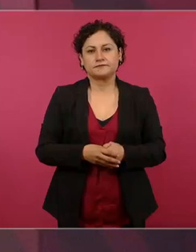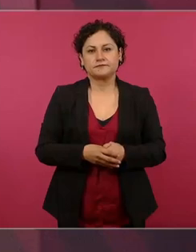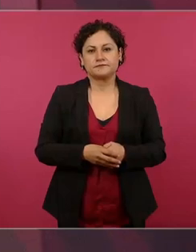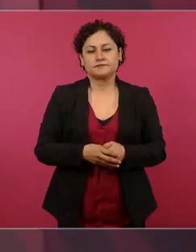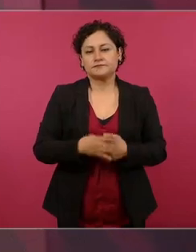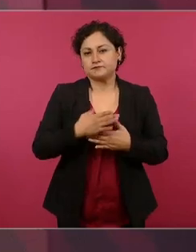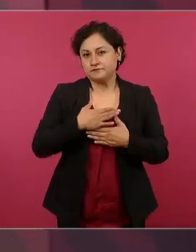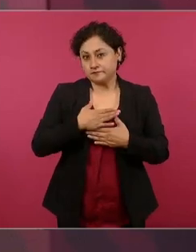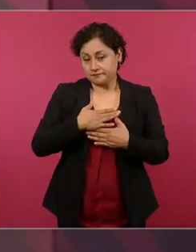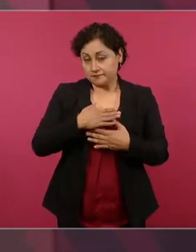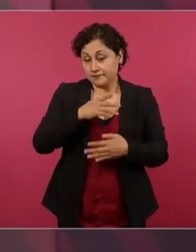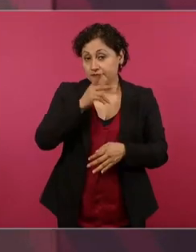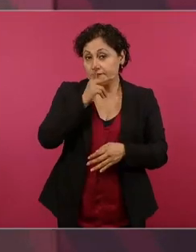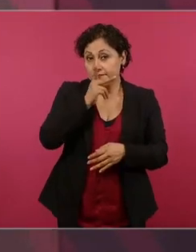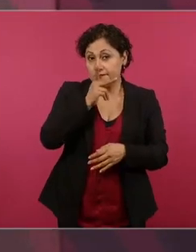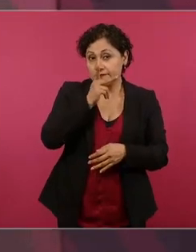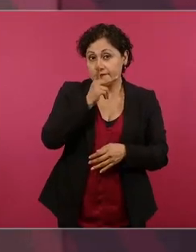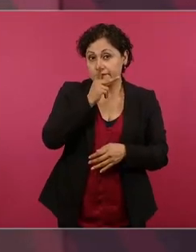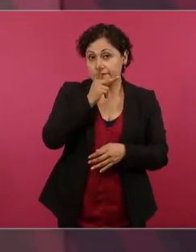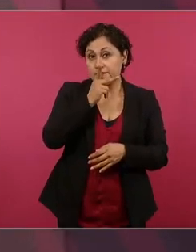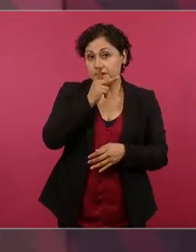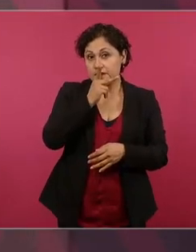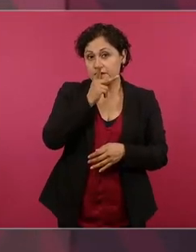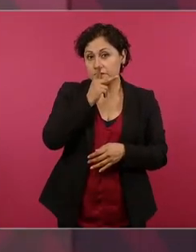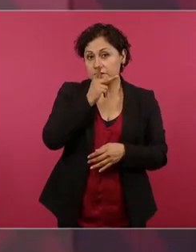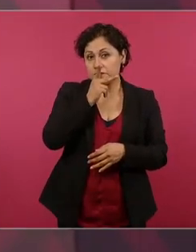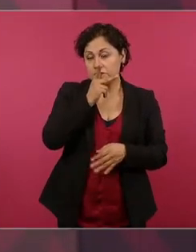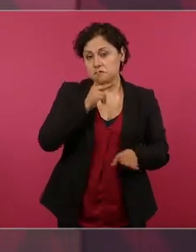siempre fue un hombre también